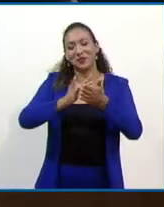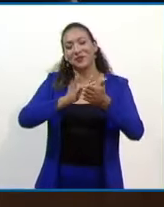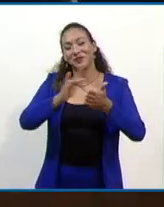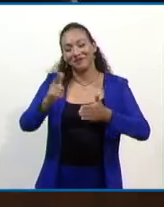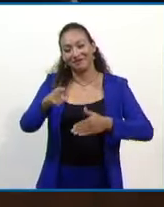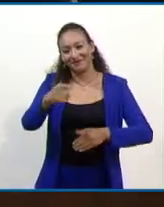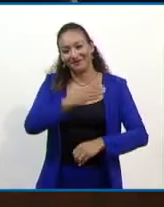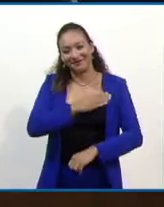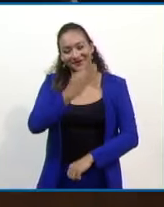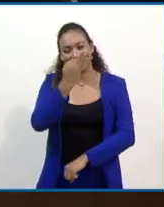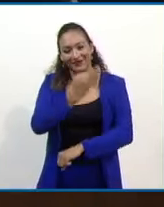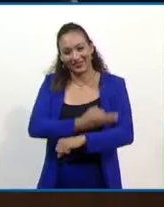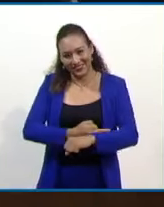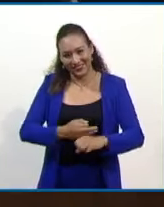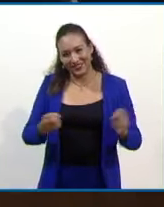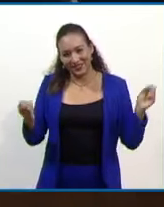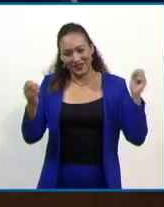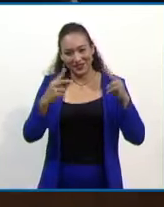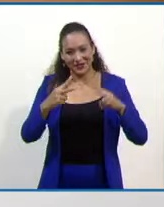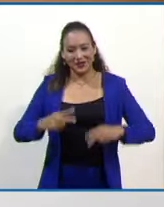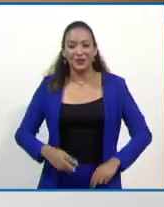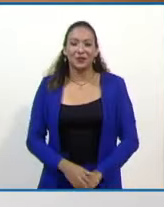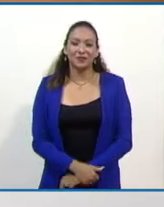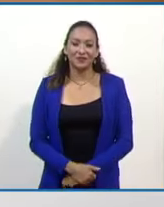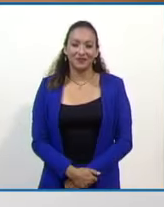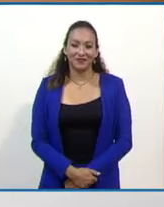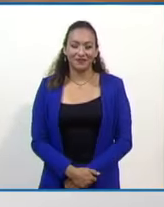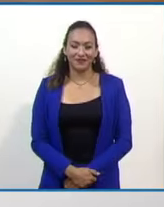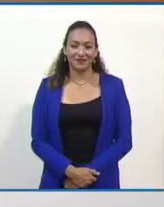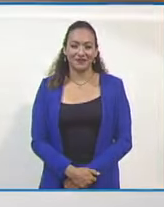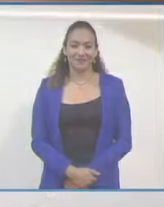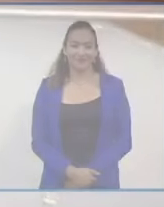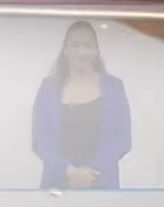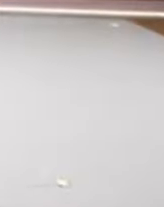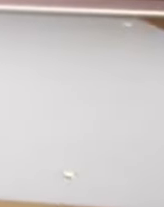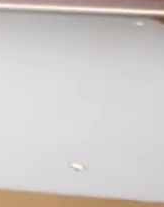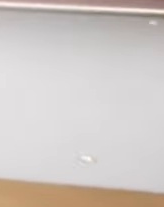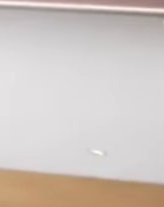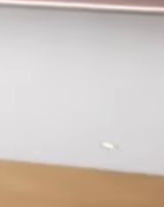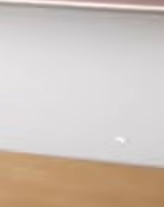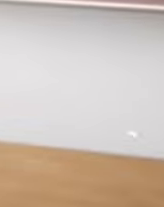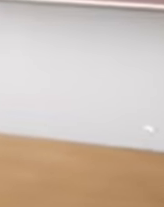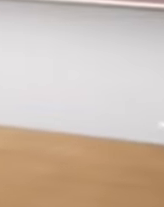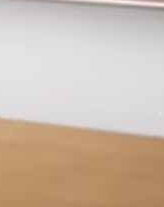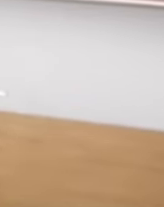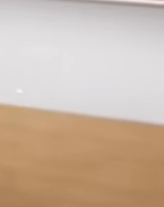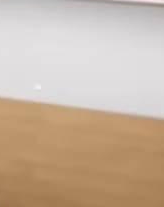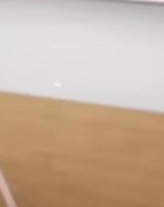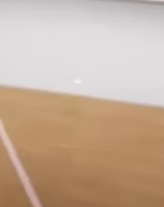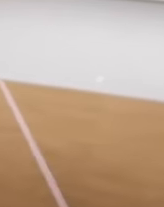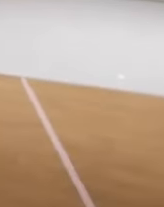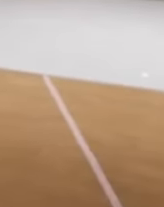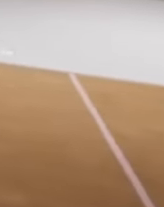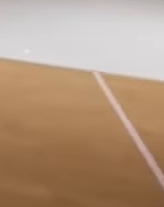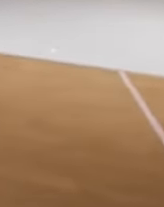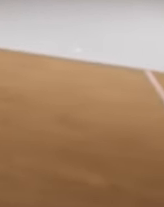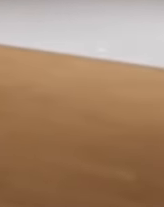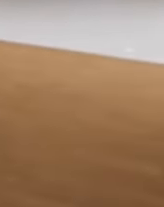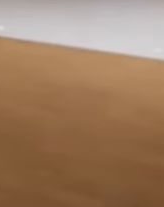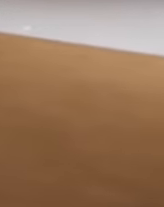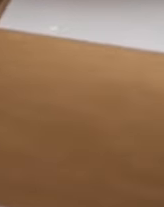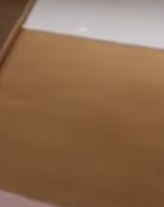siga disfrutando su fin de semana. Hasta pronto.